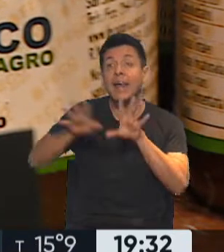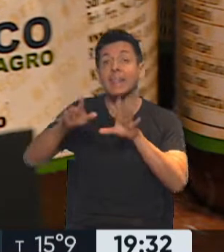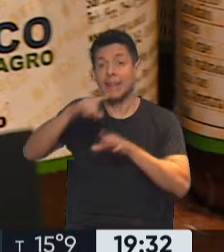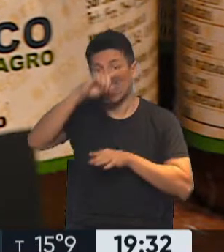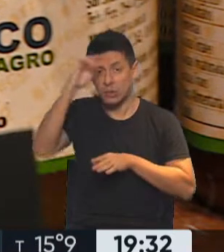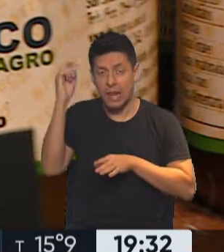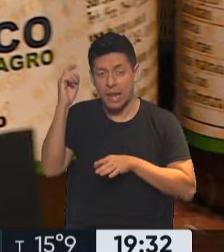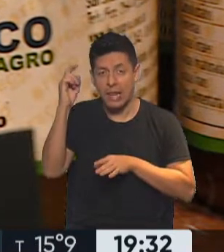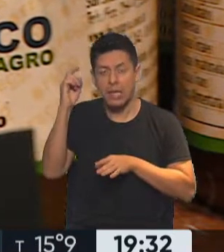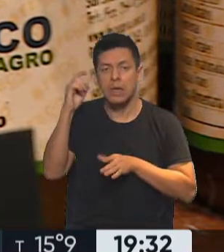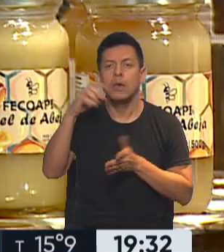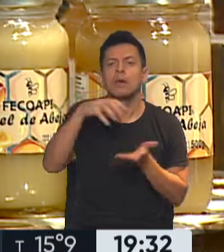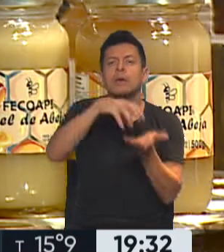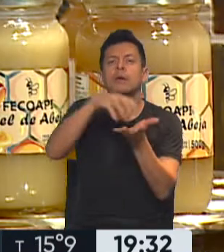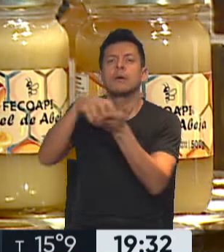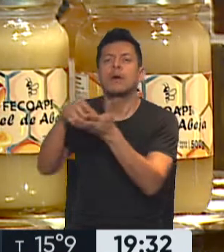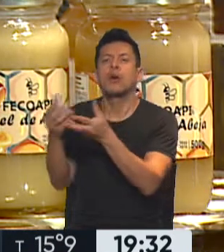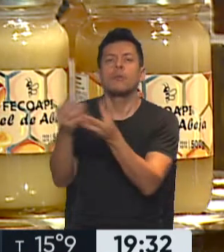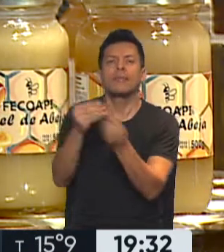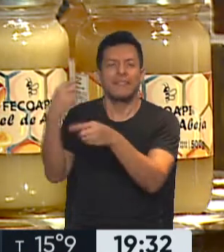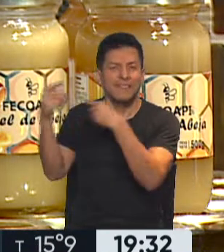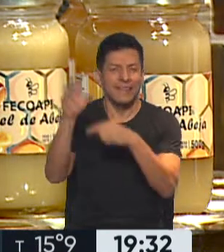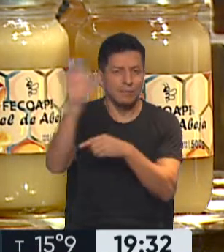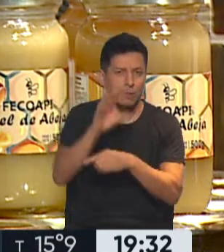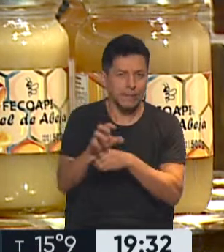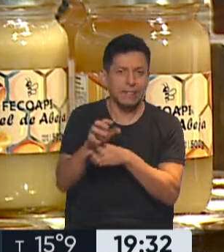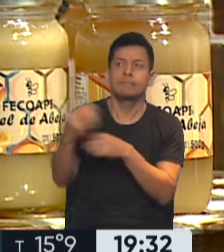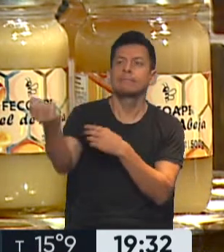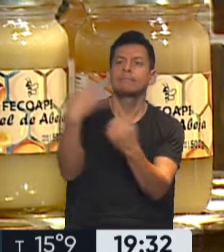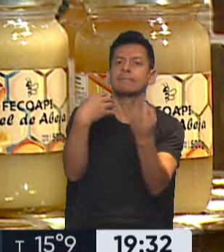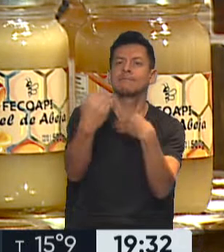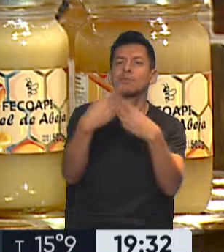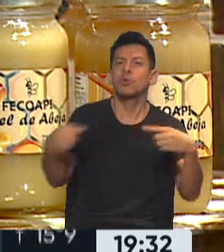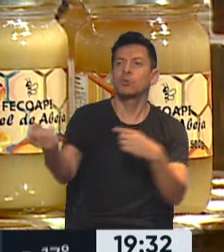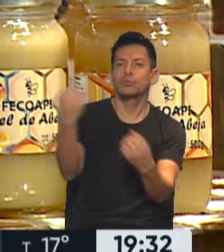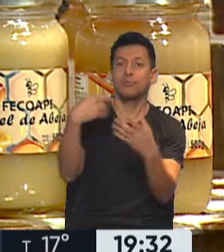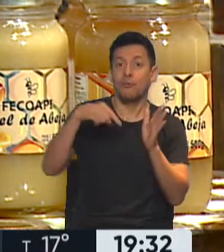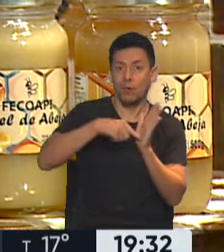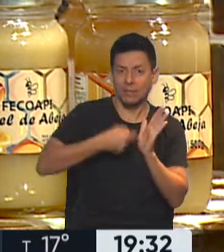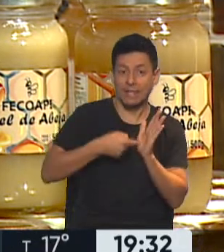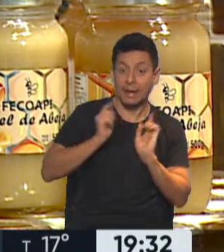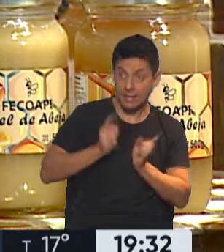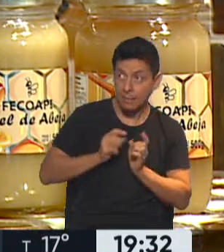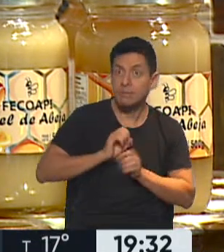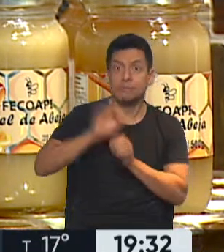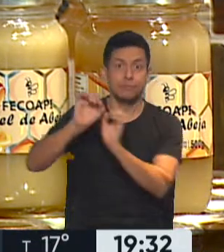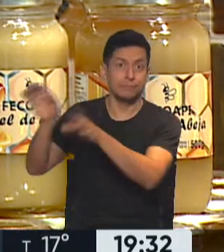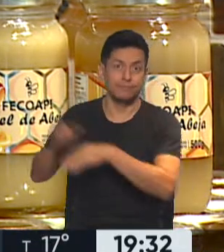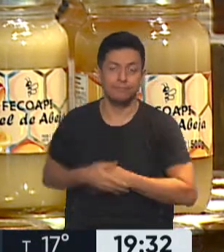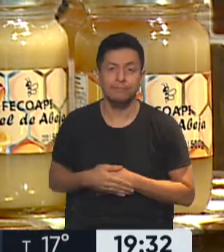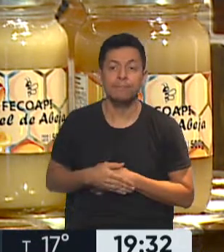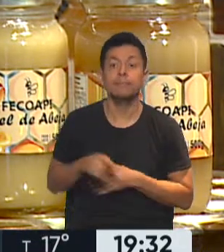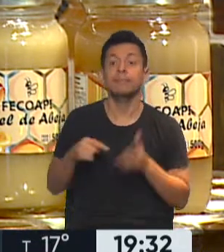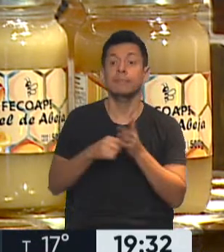en la cual las distintas cooperativas de distintas provincias del país nos envían los productos acá a Buenos Aires y desde acá también hacemos distribuciones, no solo en